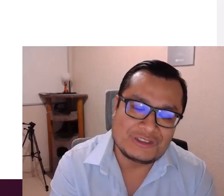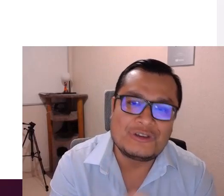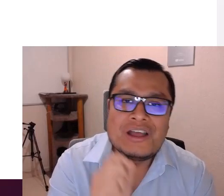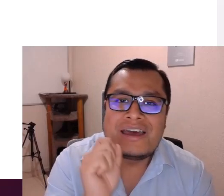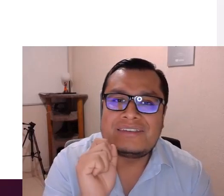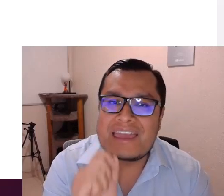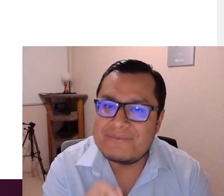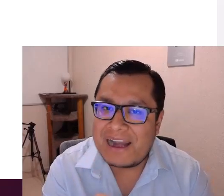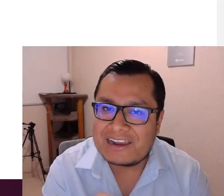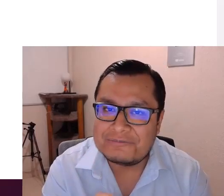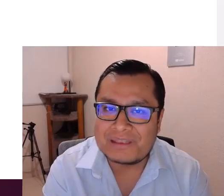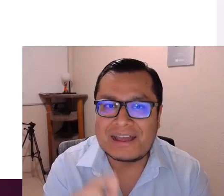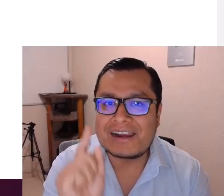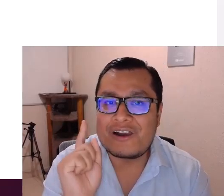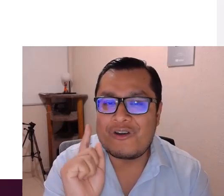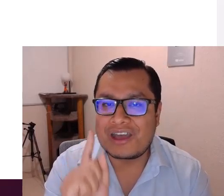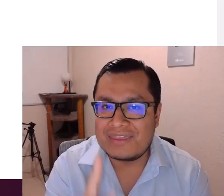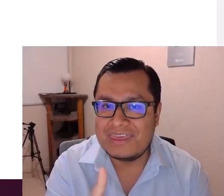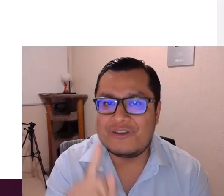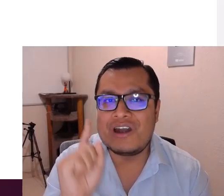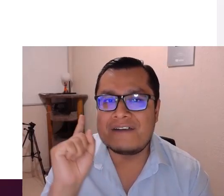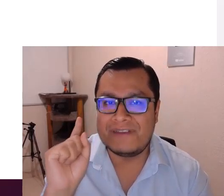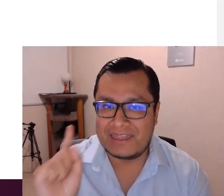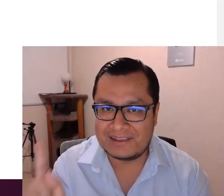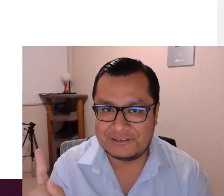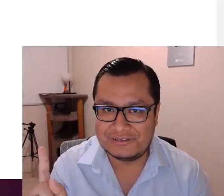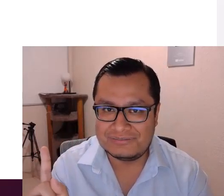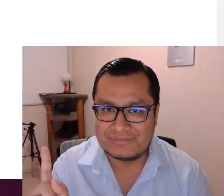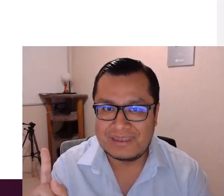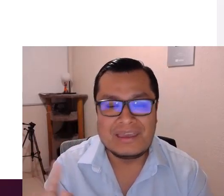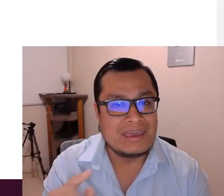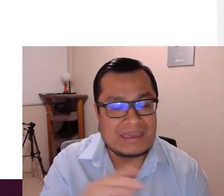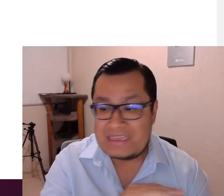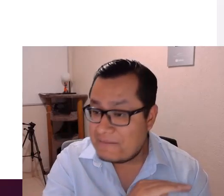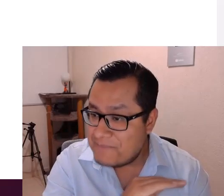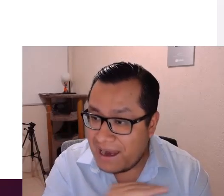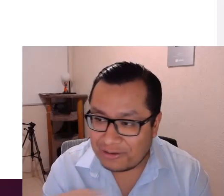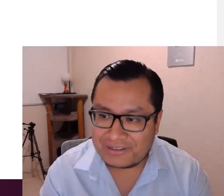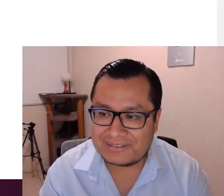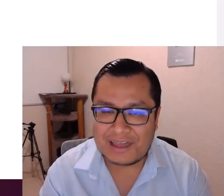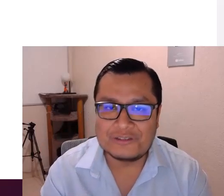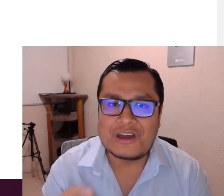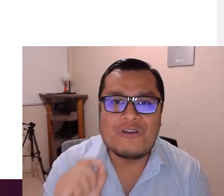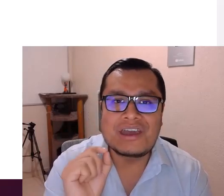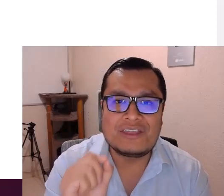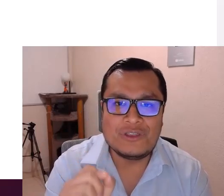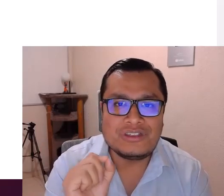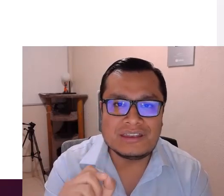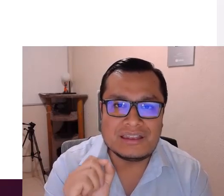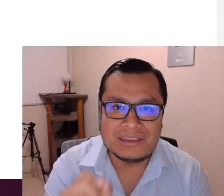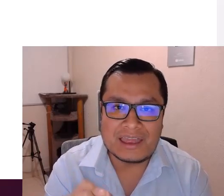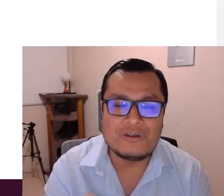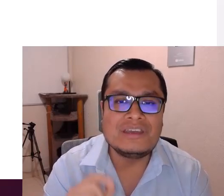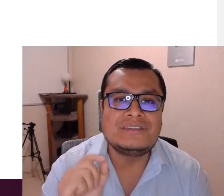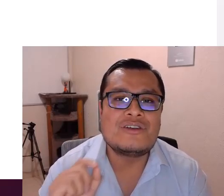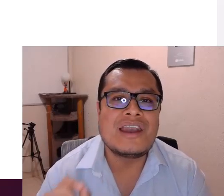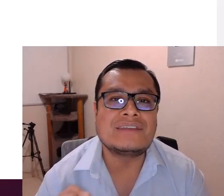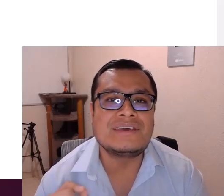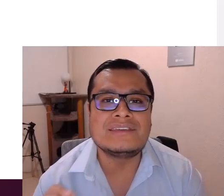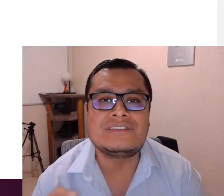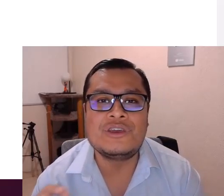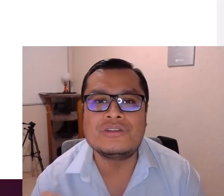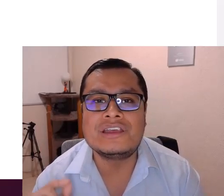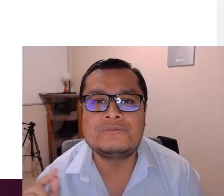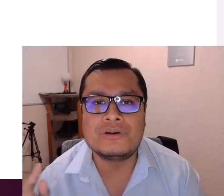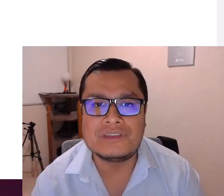1%. se iba a respetar lo que dijo la Federación y en varios estados aunque no tienen dinero hicieron